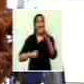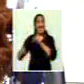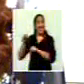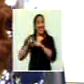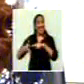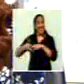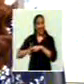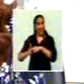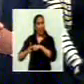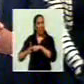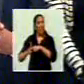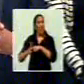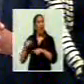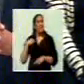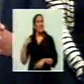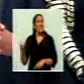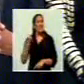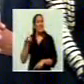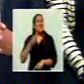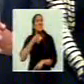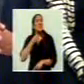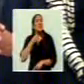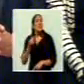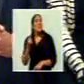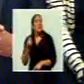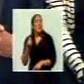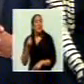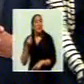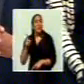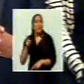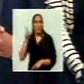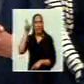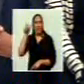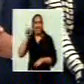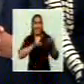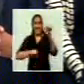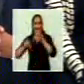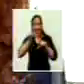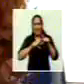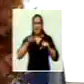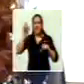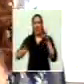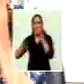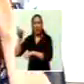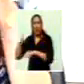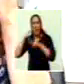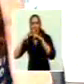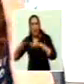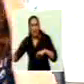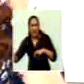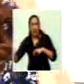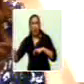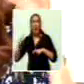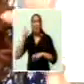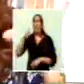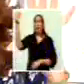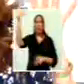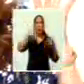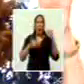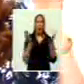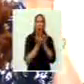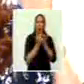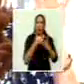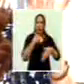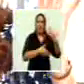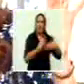y Tecnología, que la ciencia, que nuestros científicos, nuestros investigadores, nuestros becarios, no sean